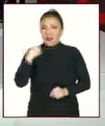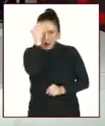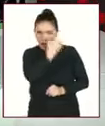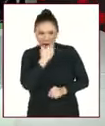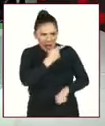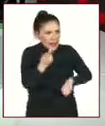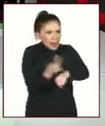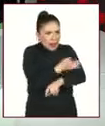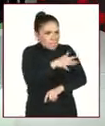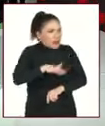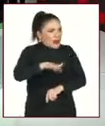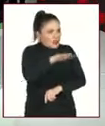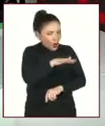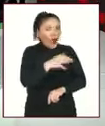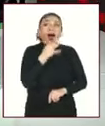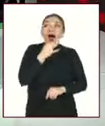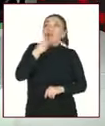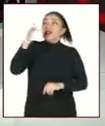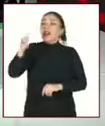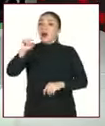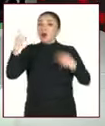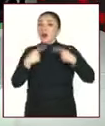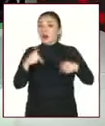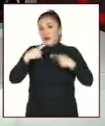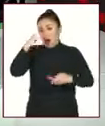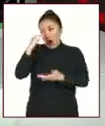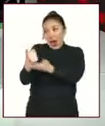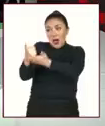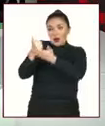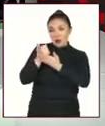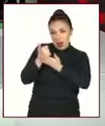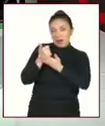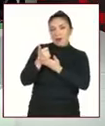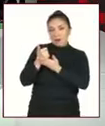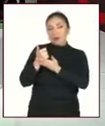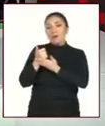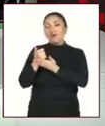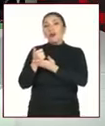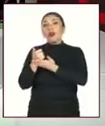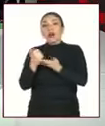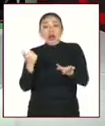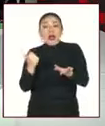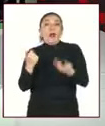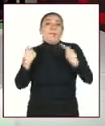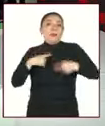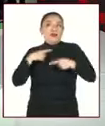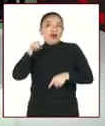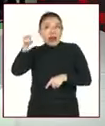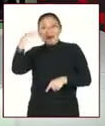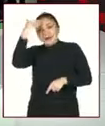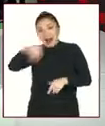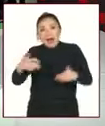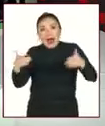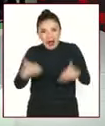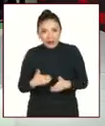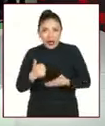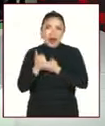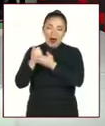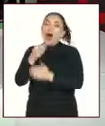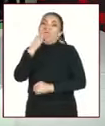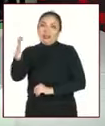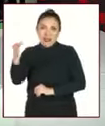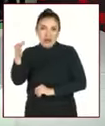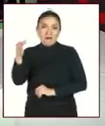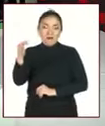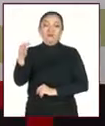escena, hay que avisarle a alguien más para que nos puedan llegar a auxiliar, alguien capacitado, pero en